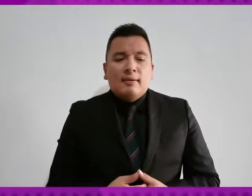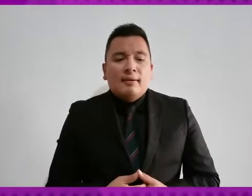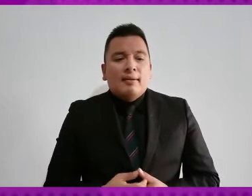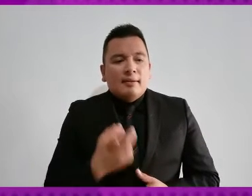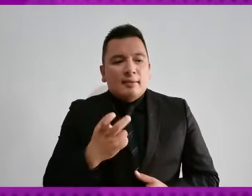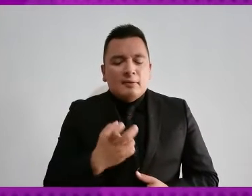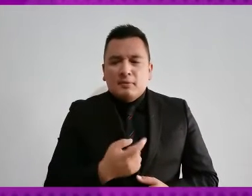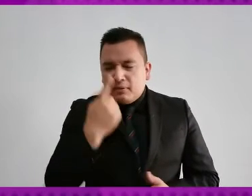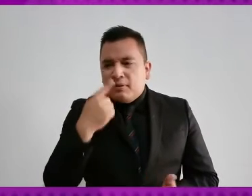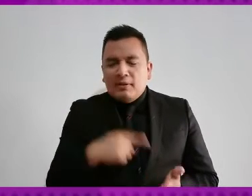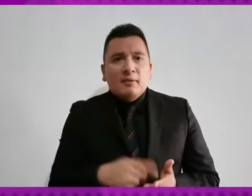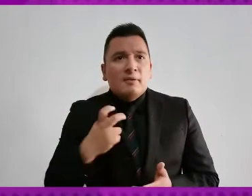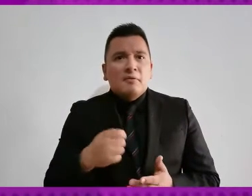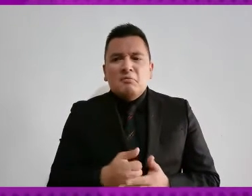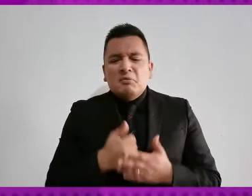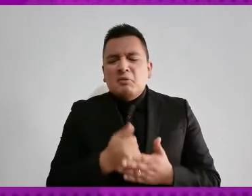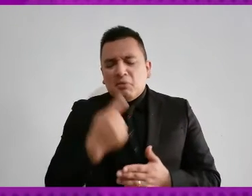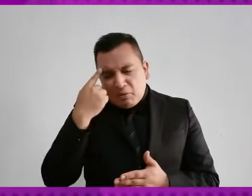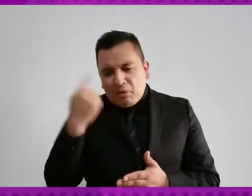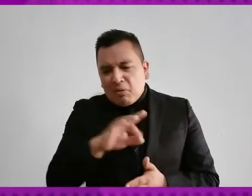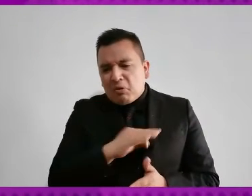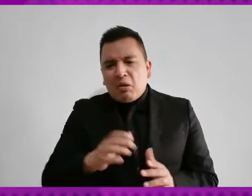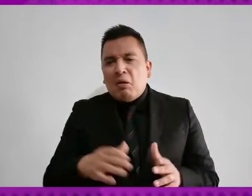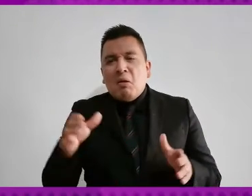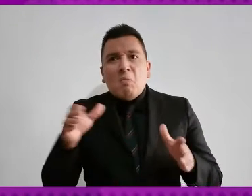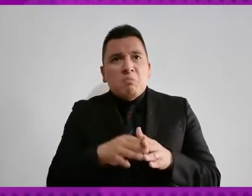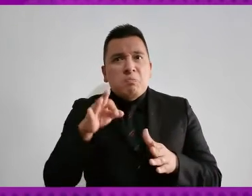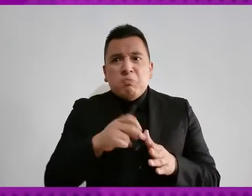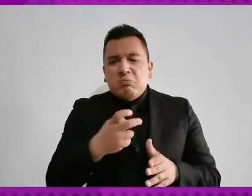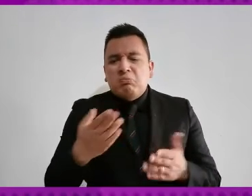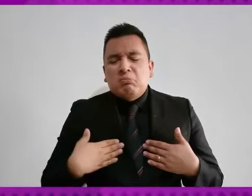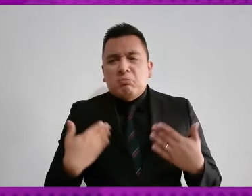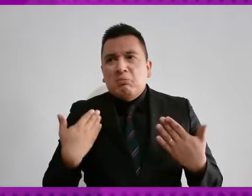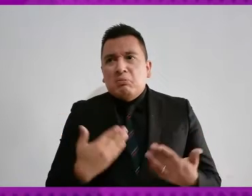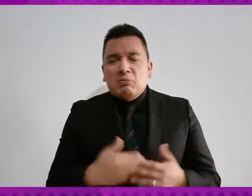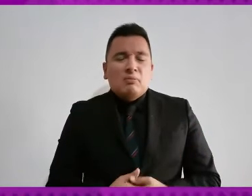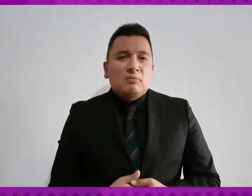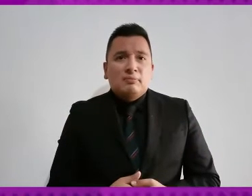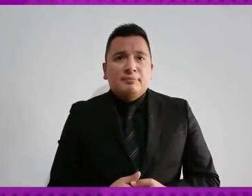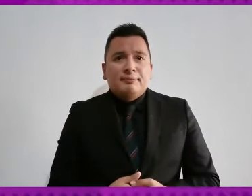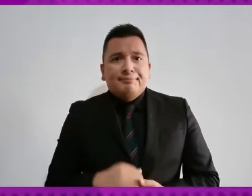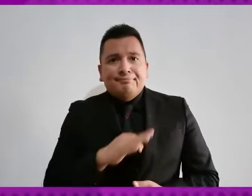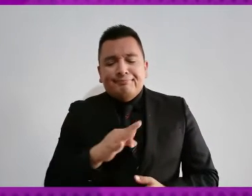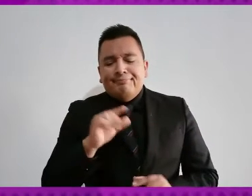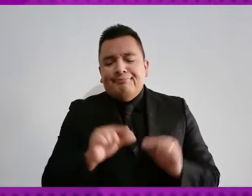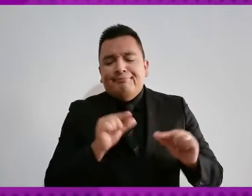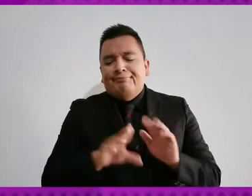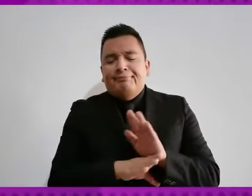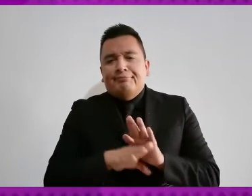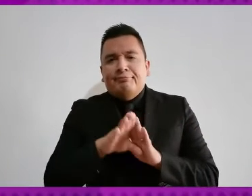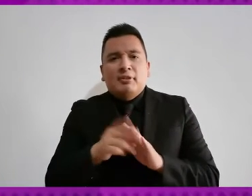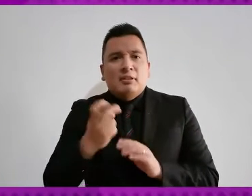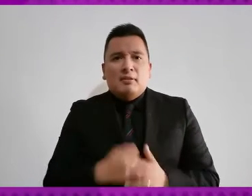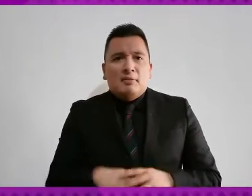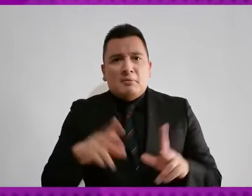la posibilidad que con el voto de este tipo se pueda, desde luego con la confianza del legislativo, se puede ir avanzando en